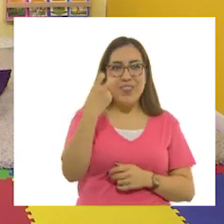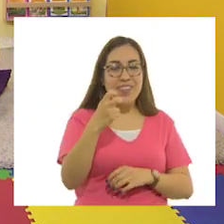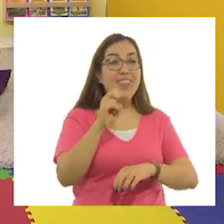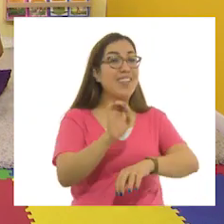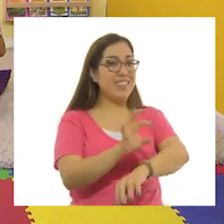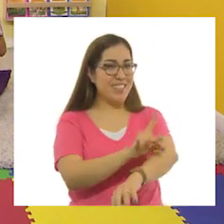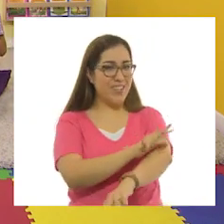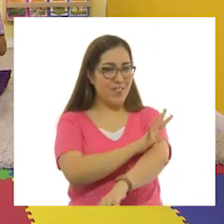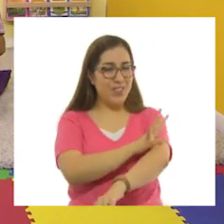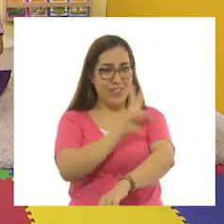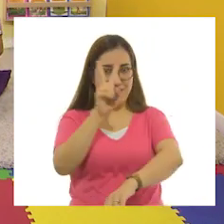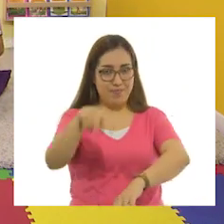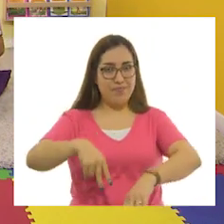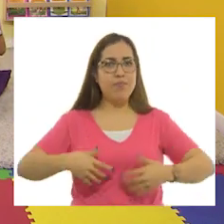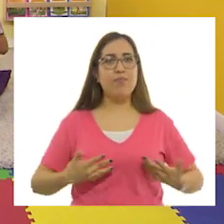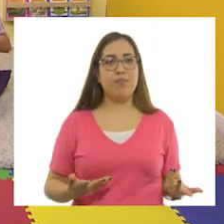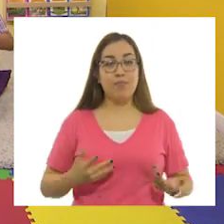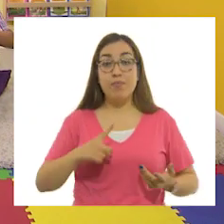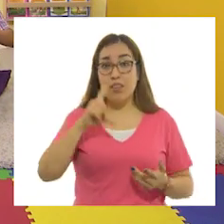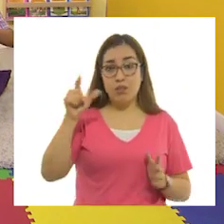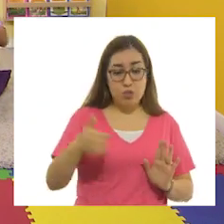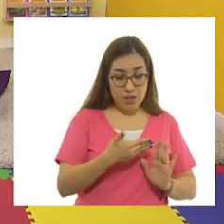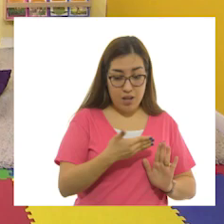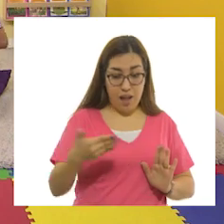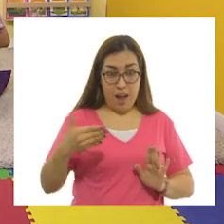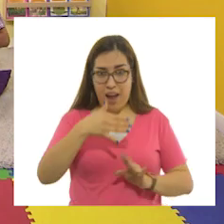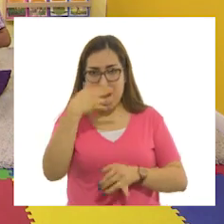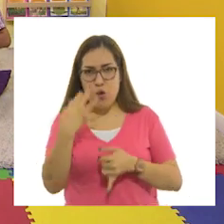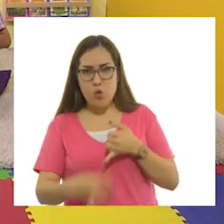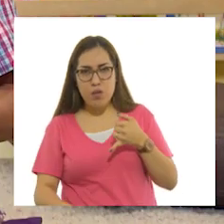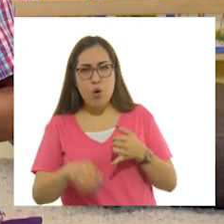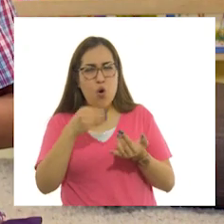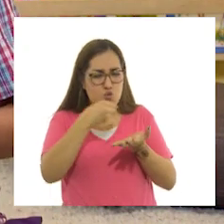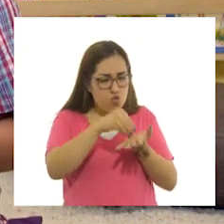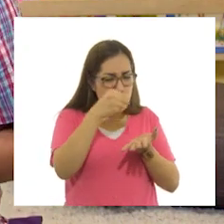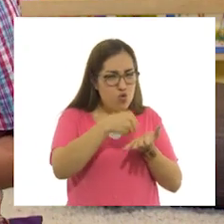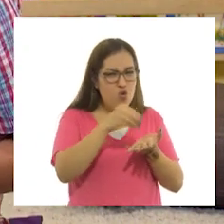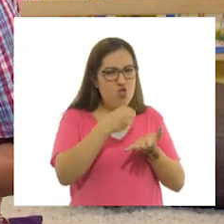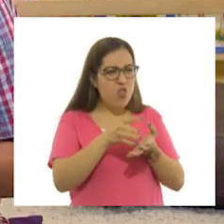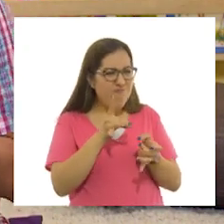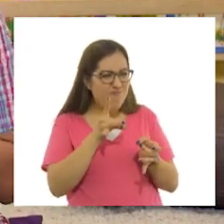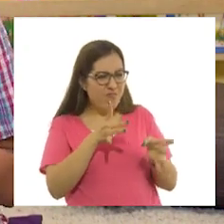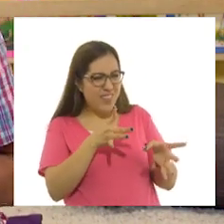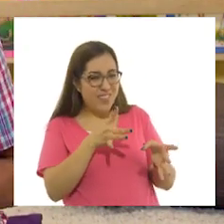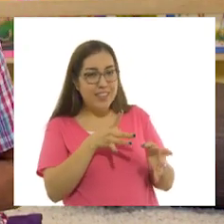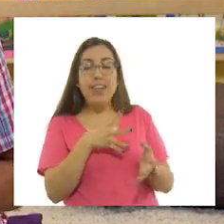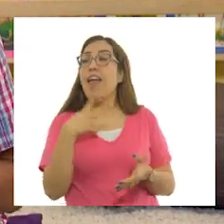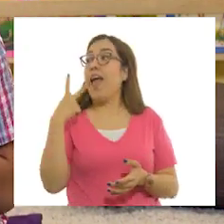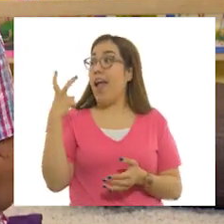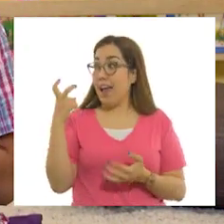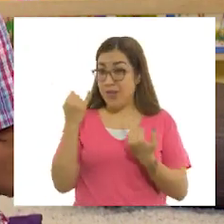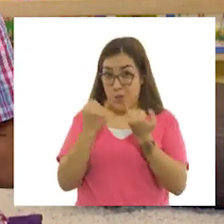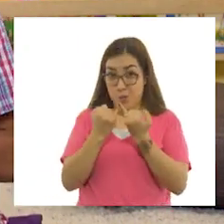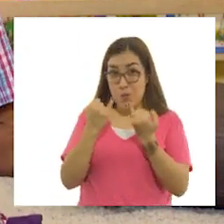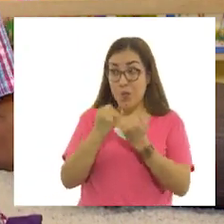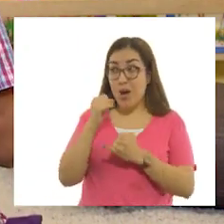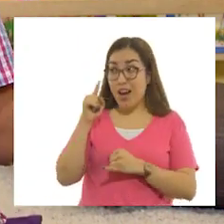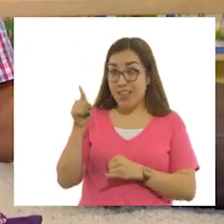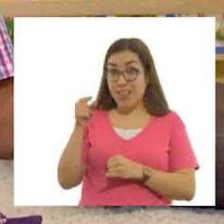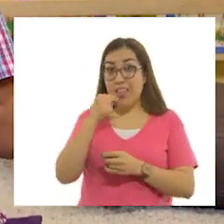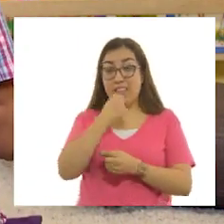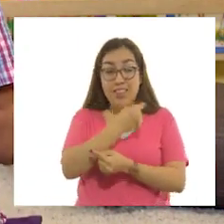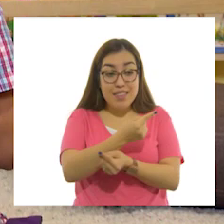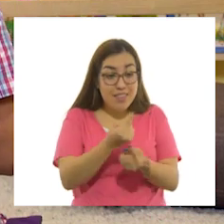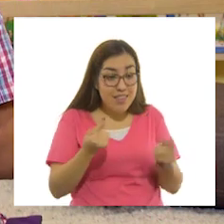además al final los cerditos lograban vencerlo pues así como a ti a las niñas y niños les